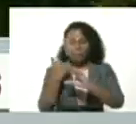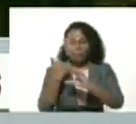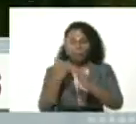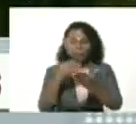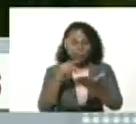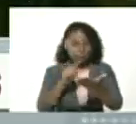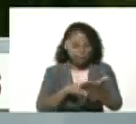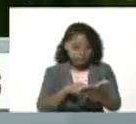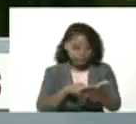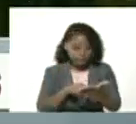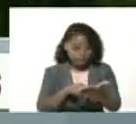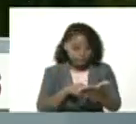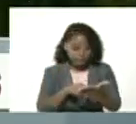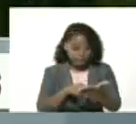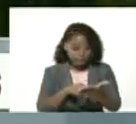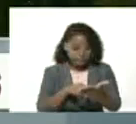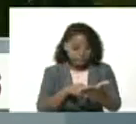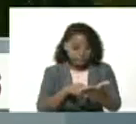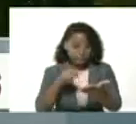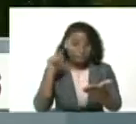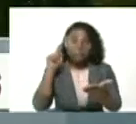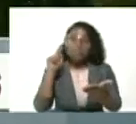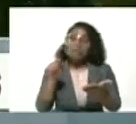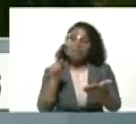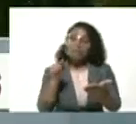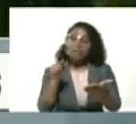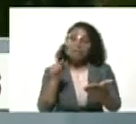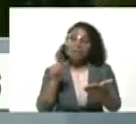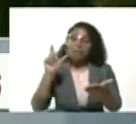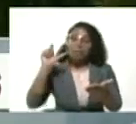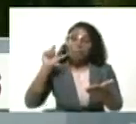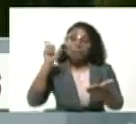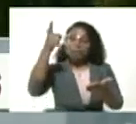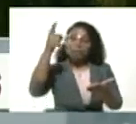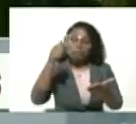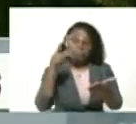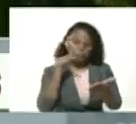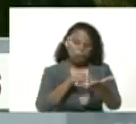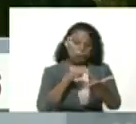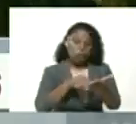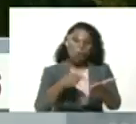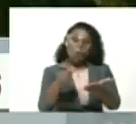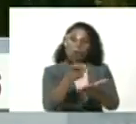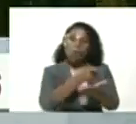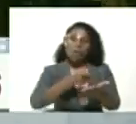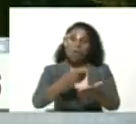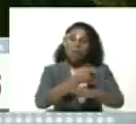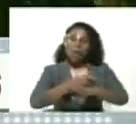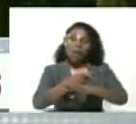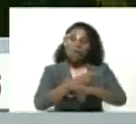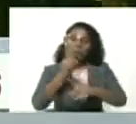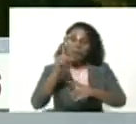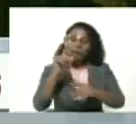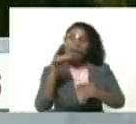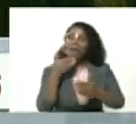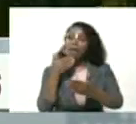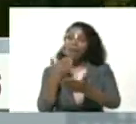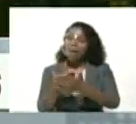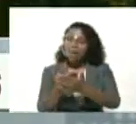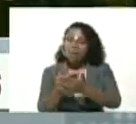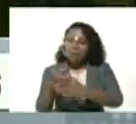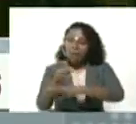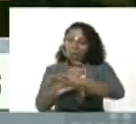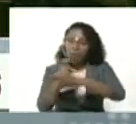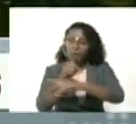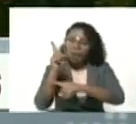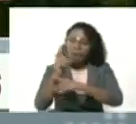mensaje de Guárico, gobernador José Vázquez, se lo agradezco, Vázquez, siempre